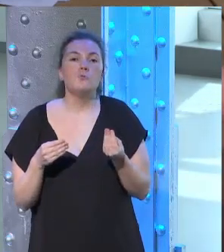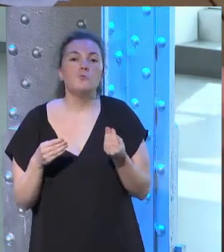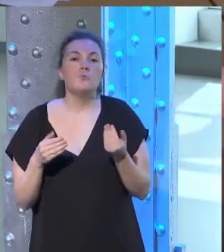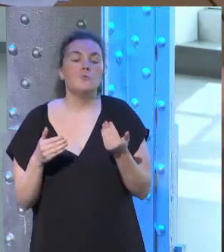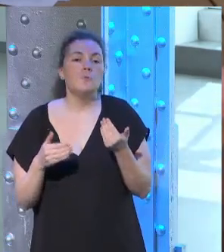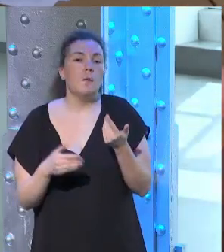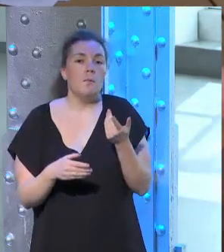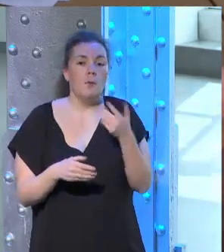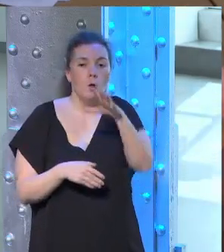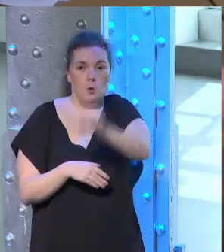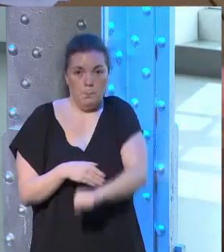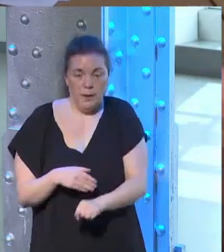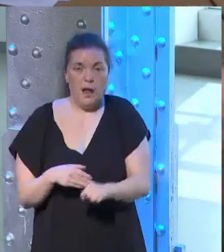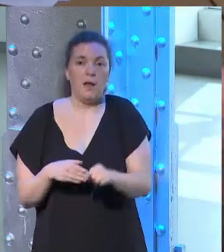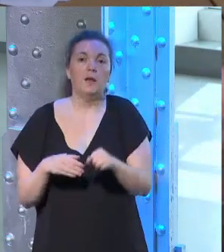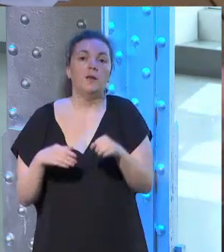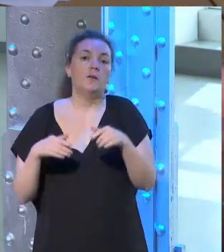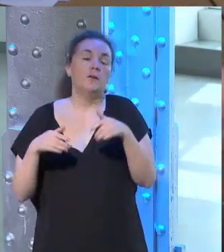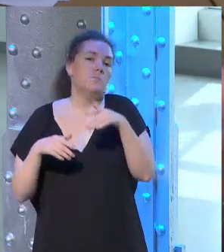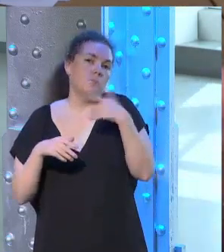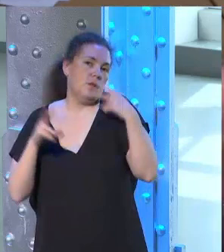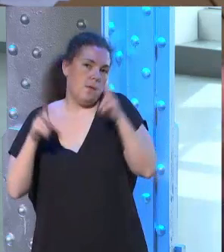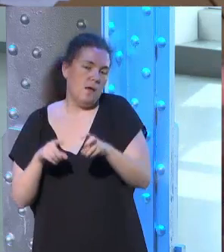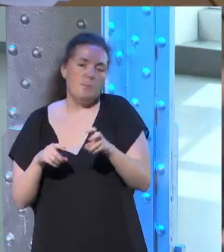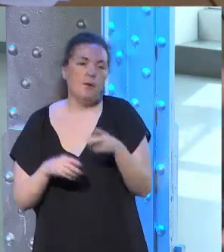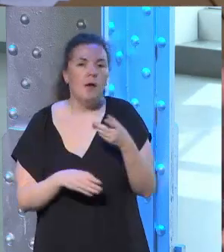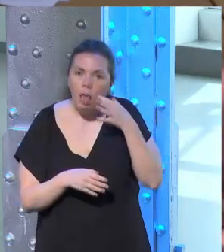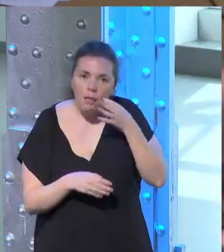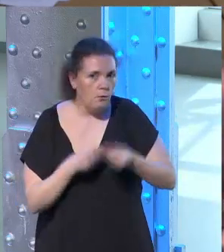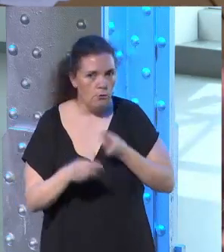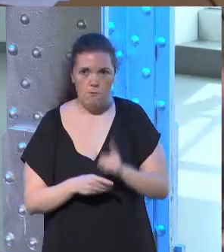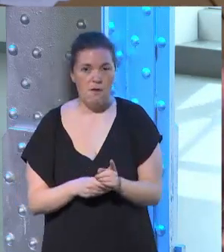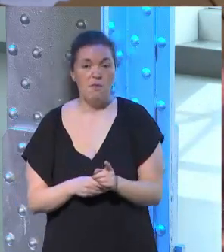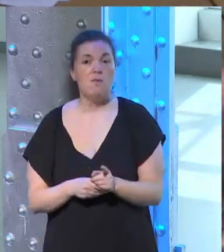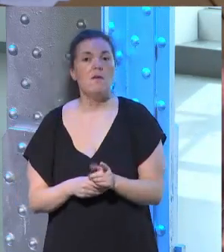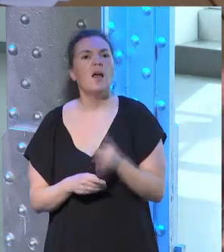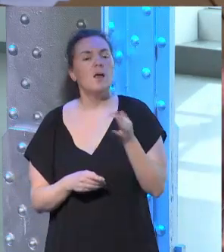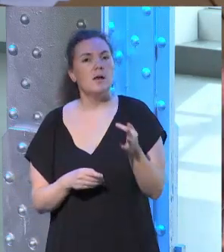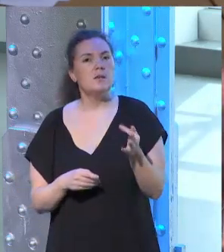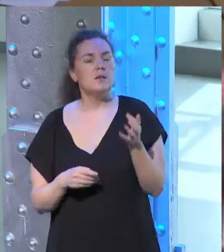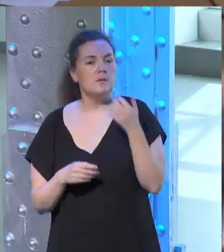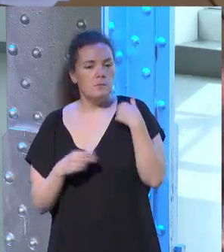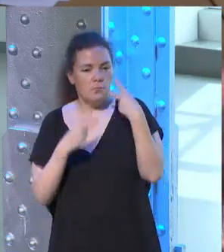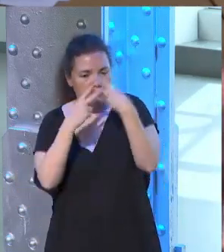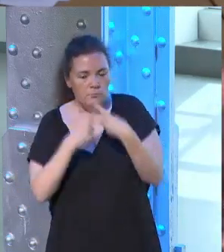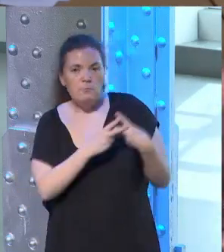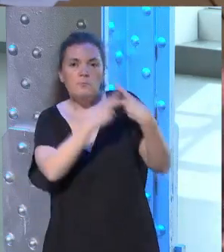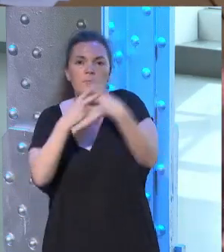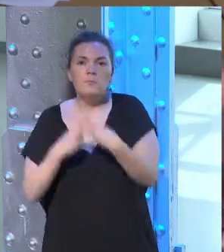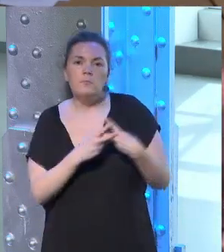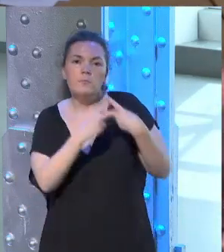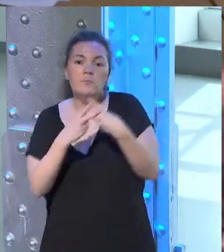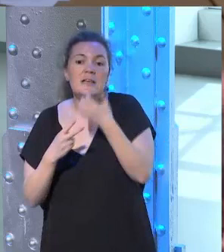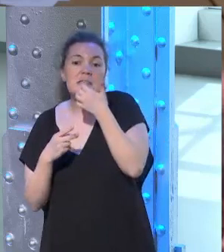de invertir, entre comillas, en energías solares. No era así, ¿no? Pero además el hecho de que eso se cuestionara como una cosa de